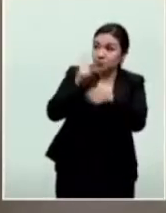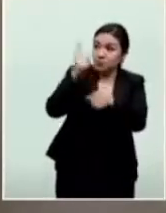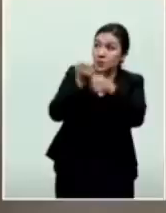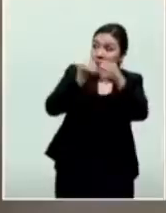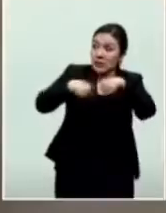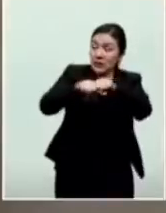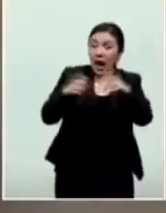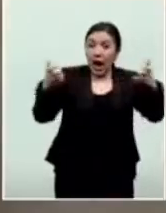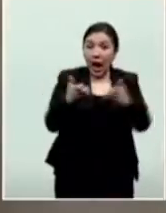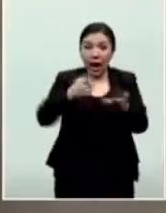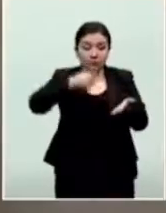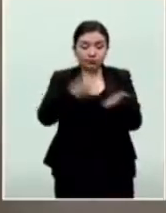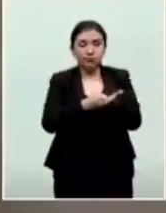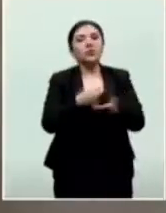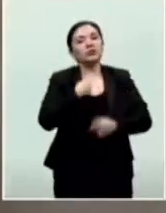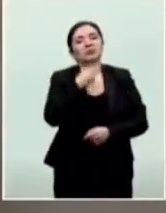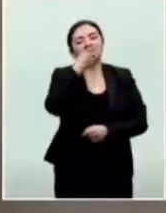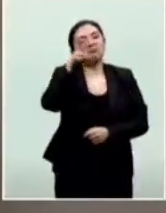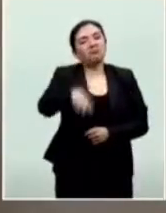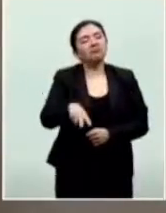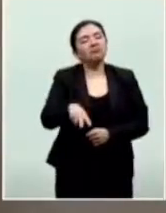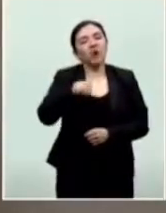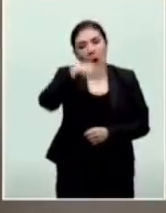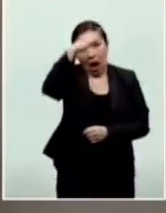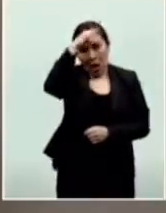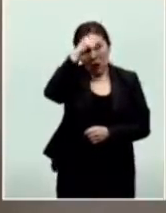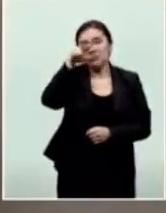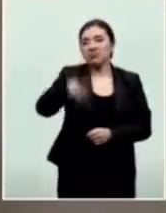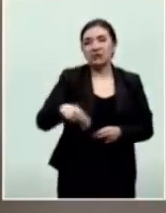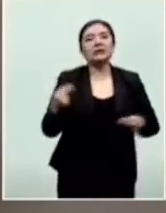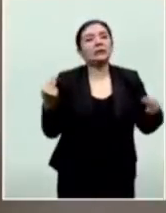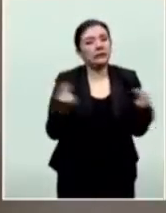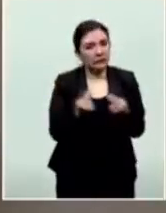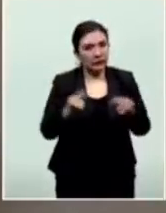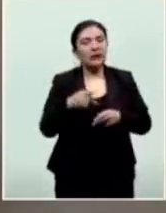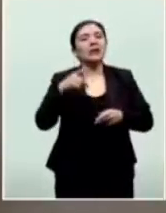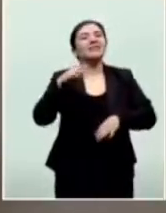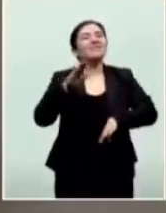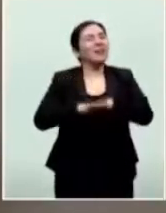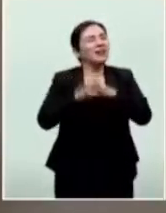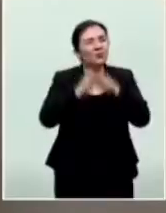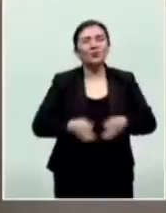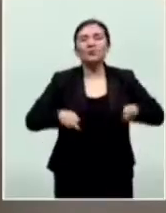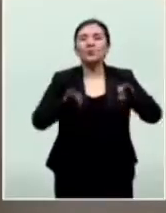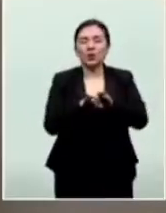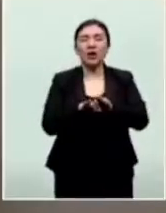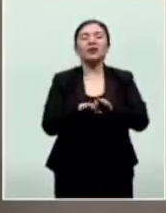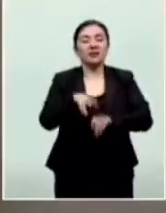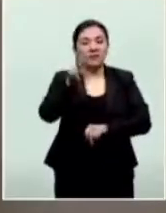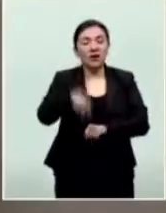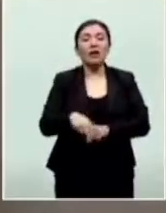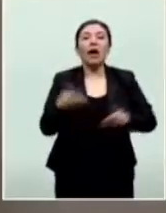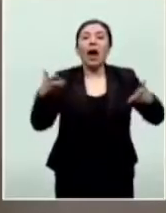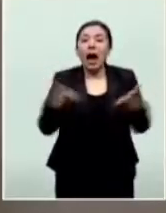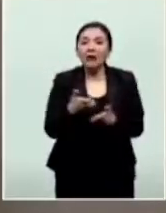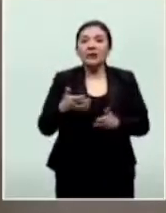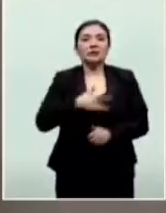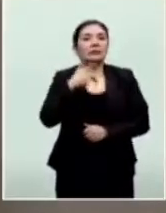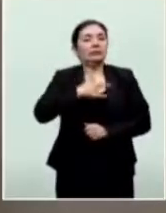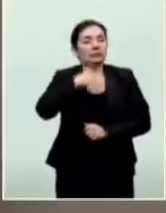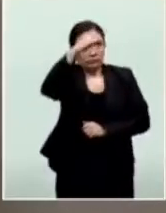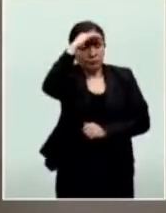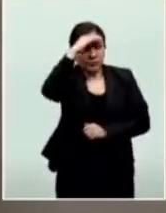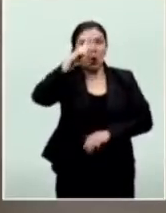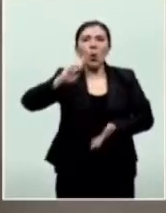sala para reiterar mi punto de vista de que es necesario, que es indispensable, que es importante